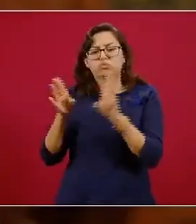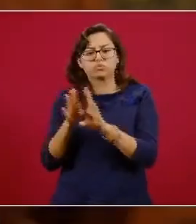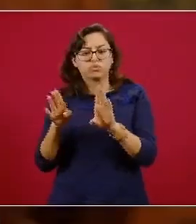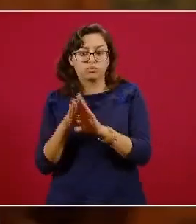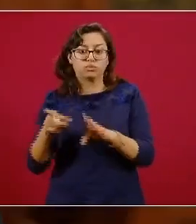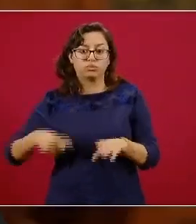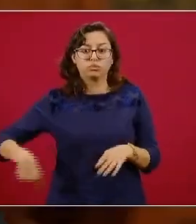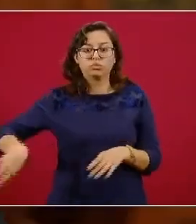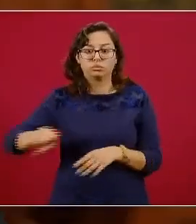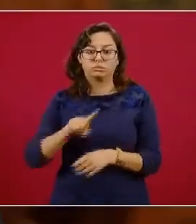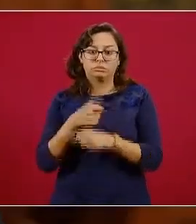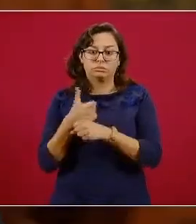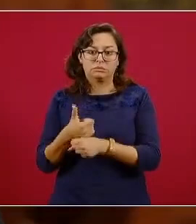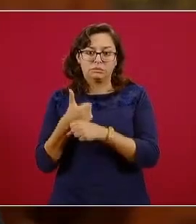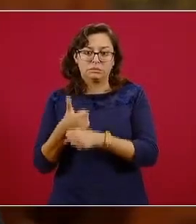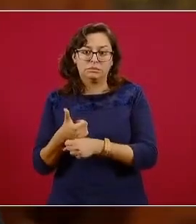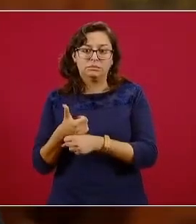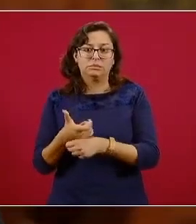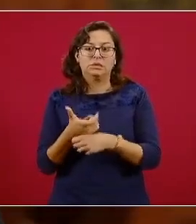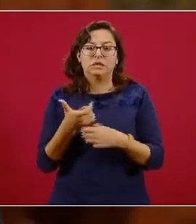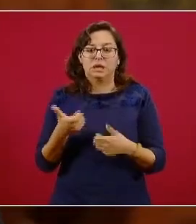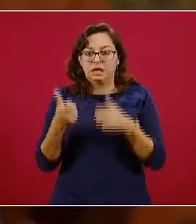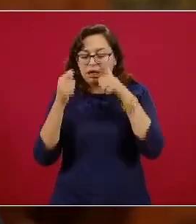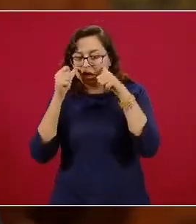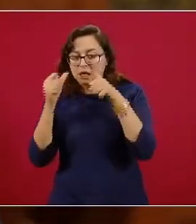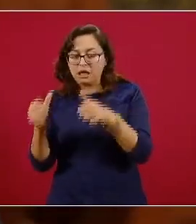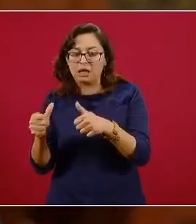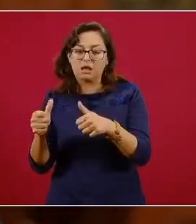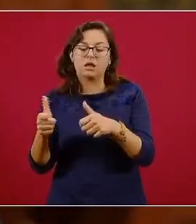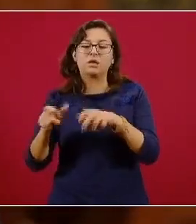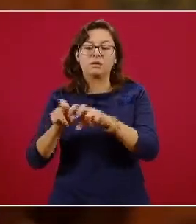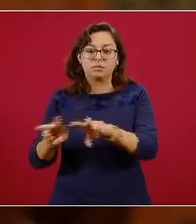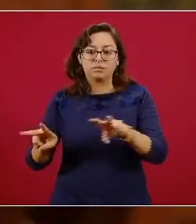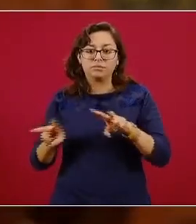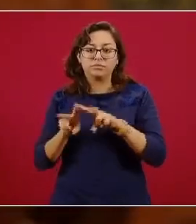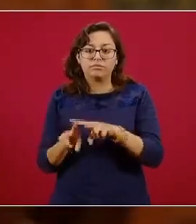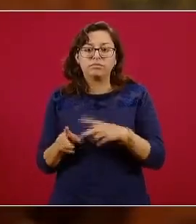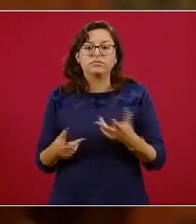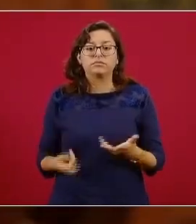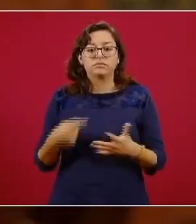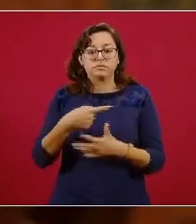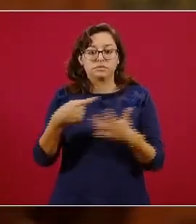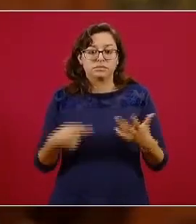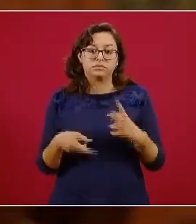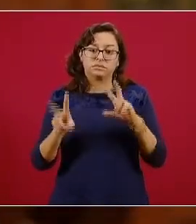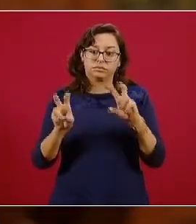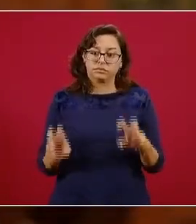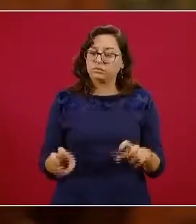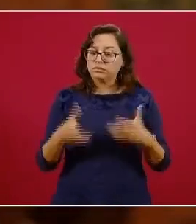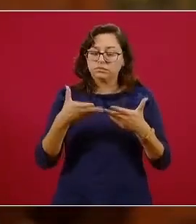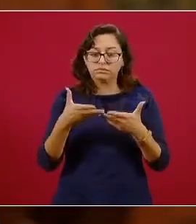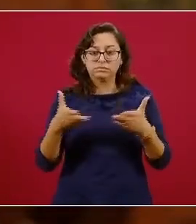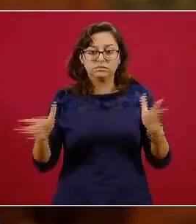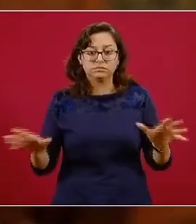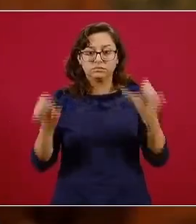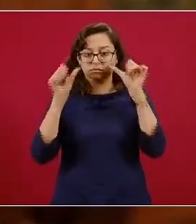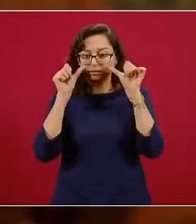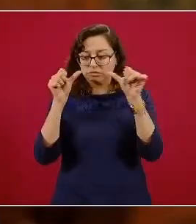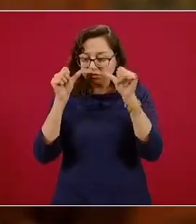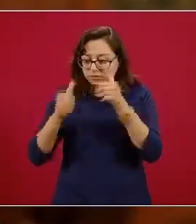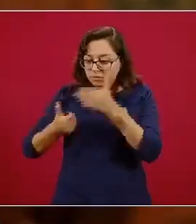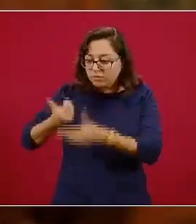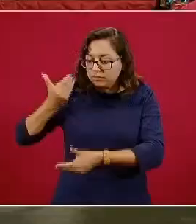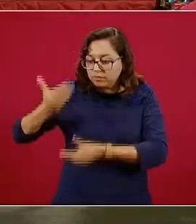vulnerabilidad, que es un documento público que establece con claridad el proceso de atención y el trabajo que se